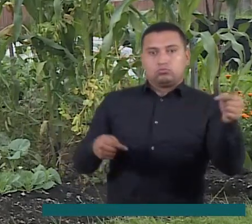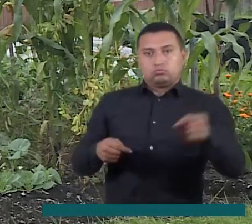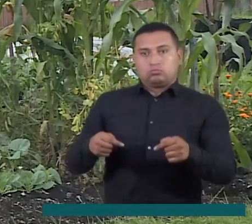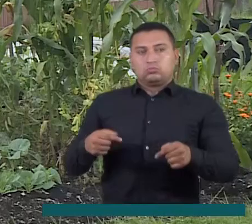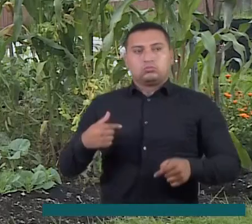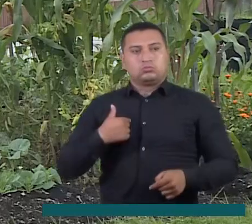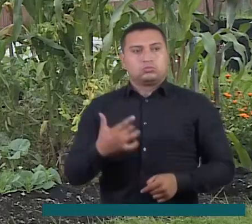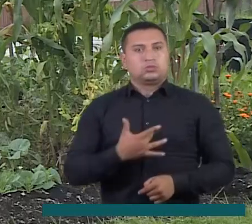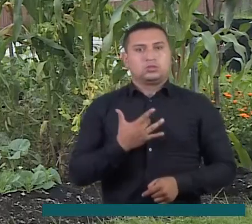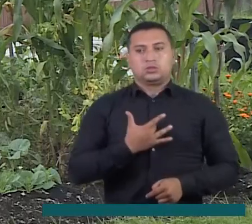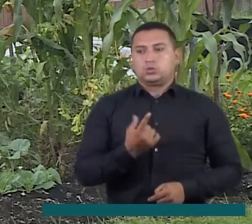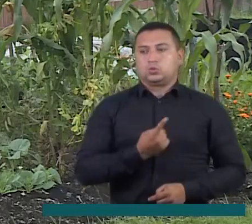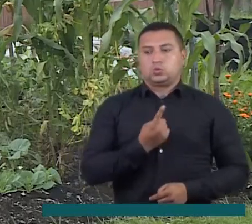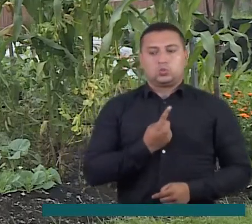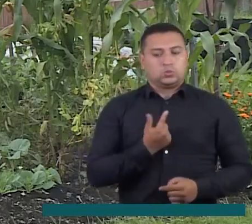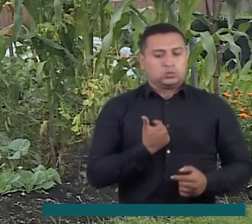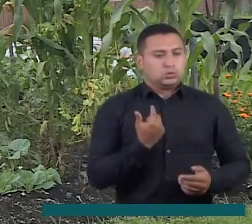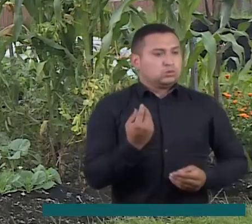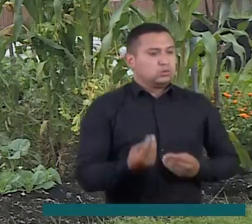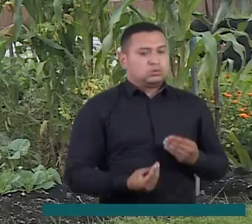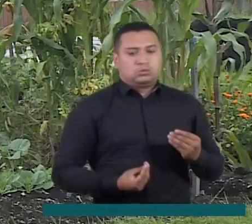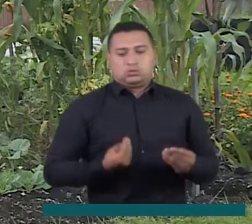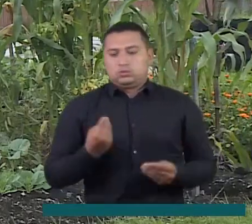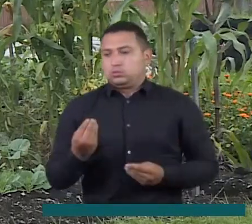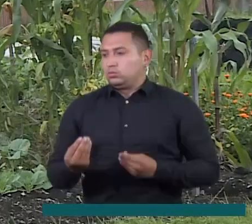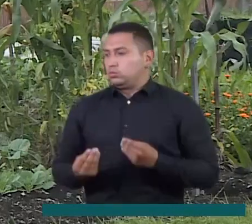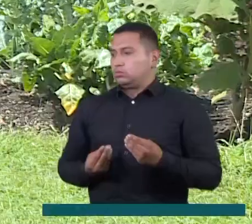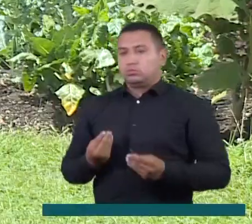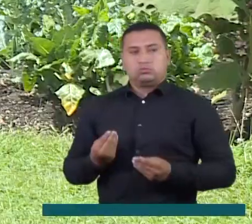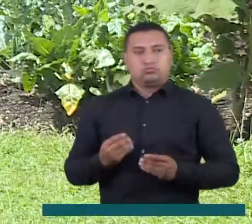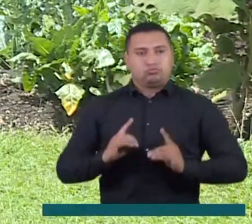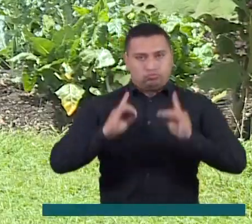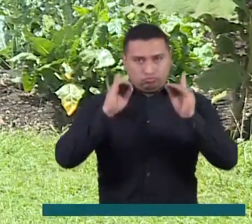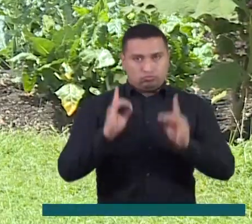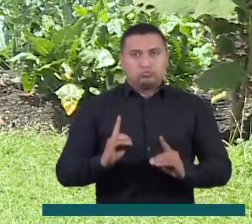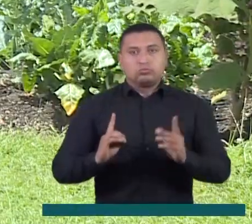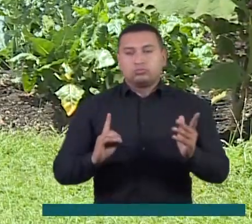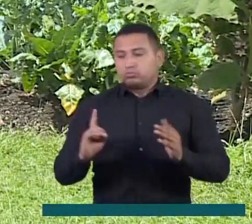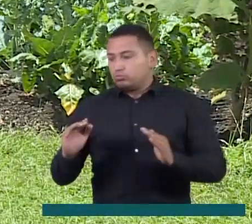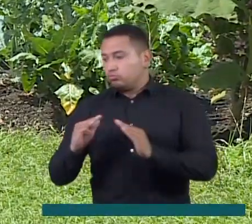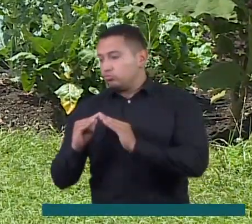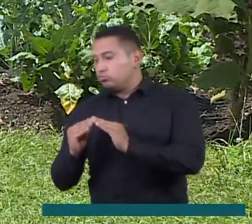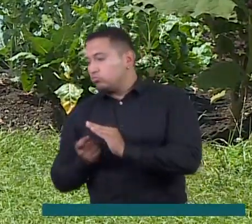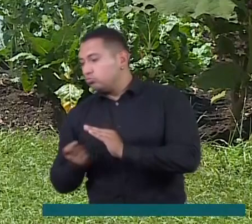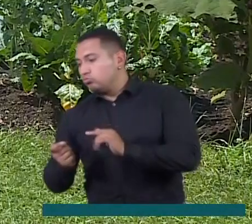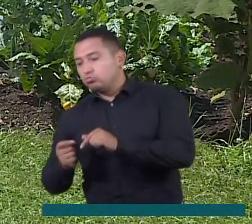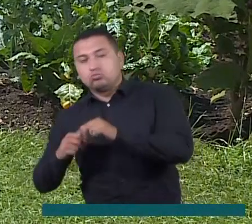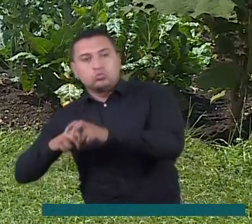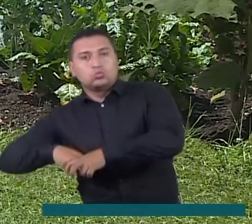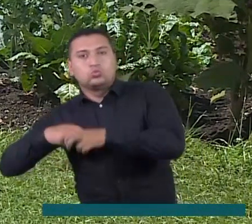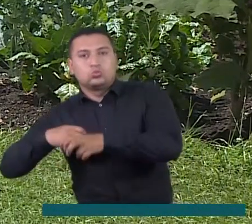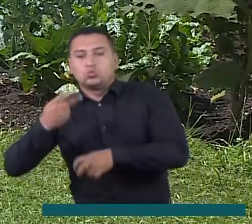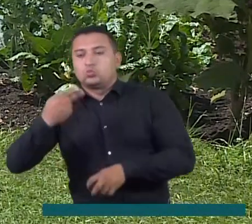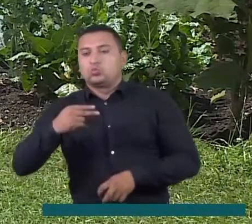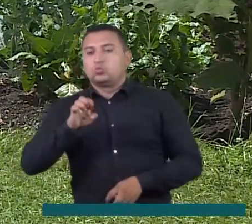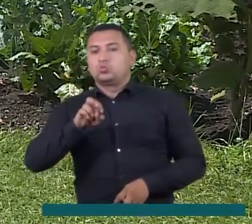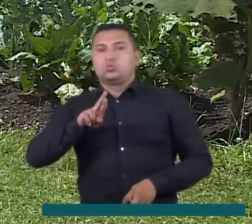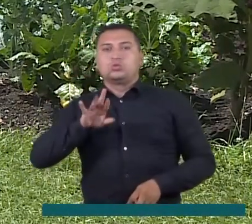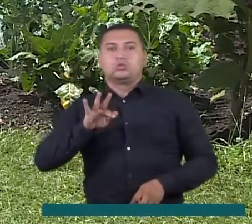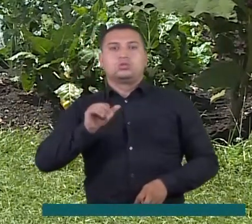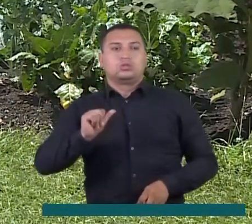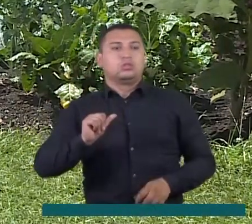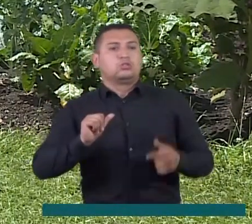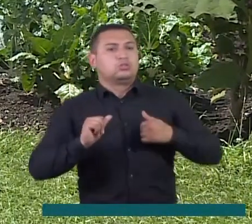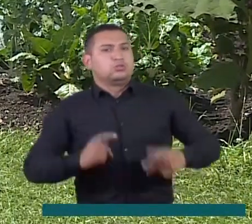hacer nada y decidimos formar una huerta. Siempre como yo he andado con ella toda la vida, he estado pendiente de